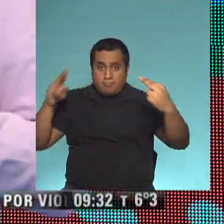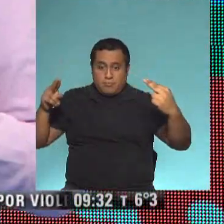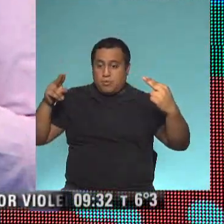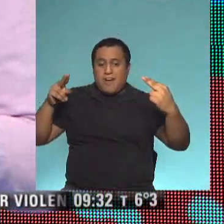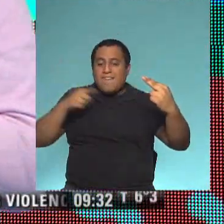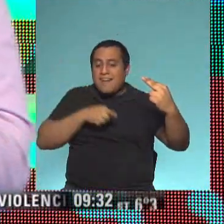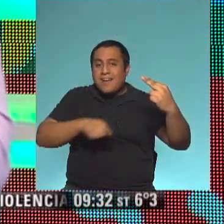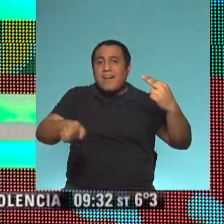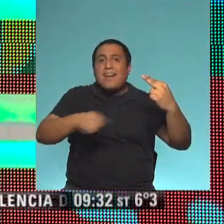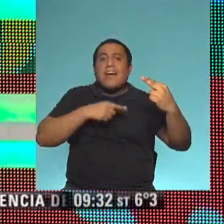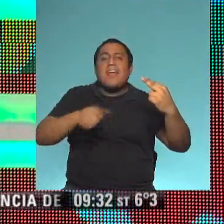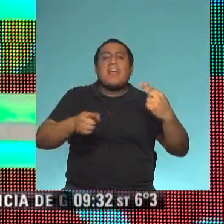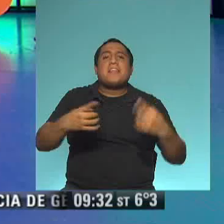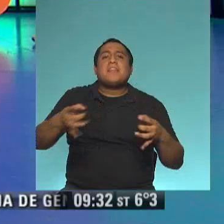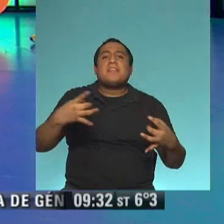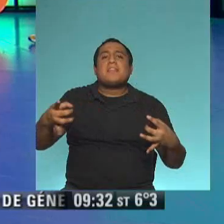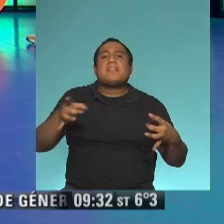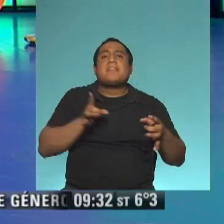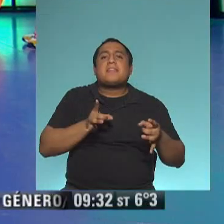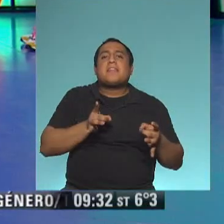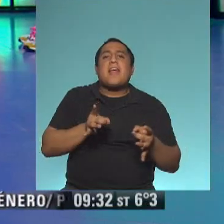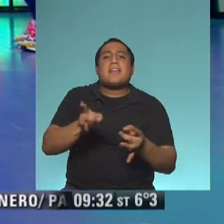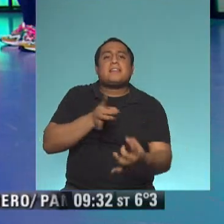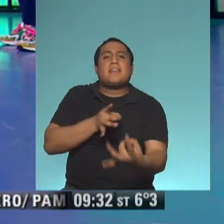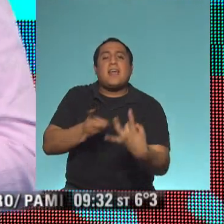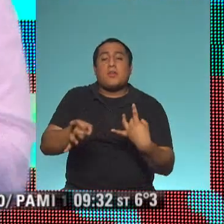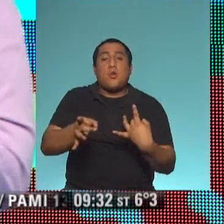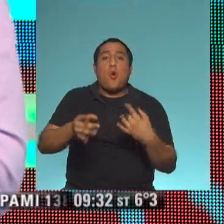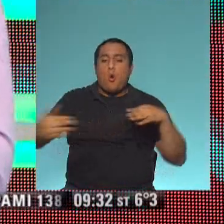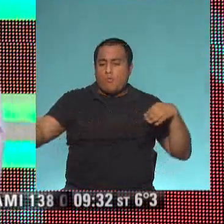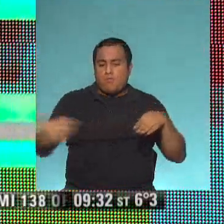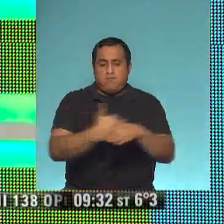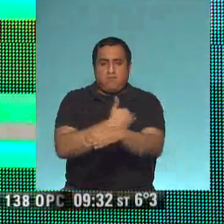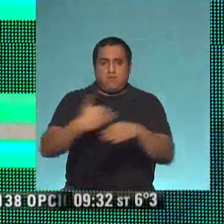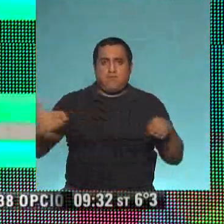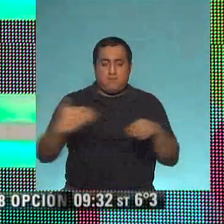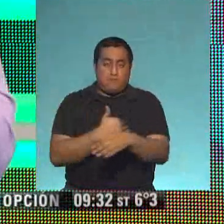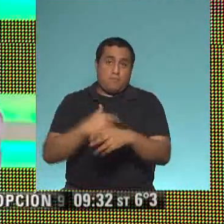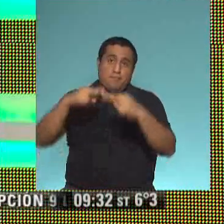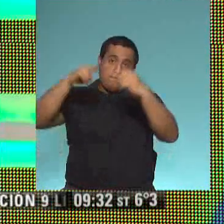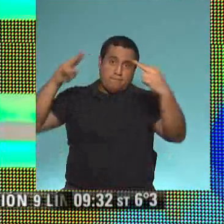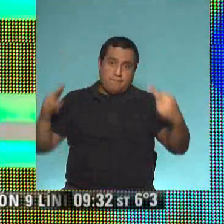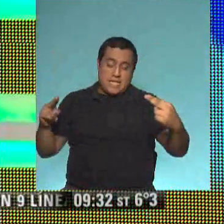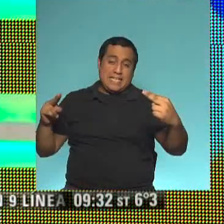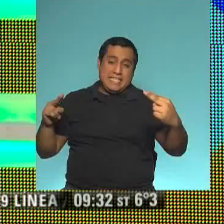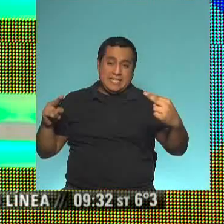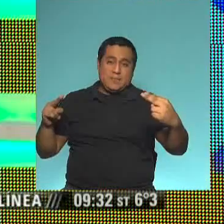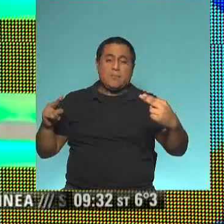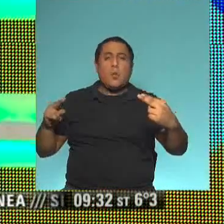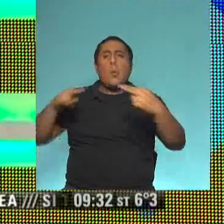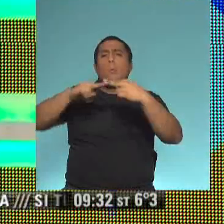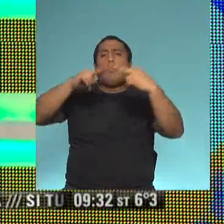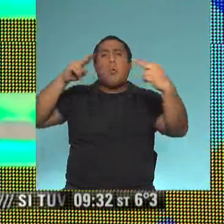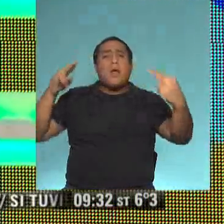tren. Sí. O también una ruta o una autopista, ¿verdad? Es verdad. Sí. Bueno, y también tenemos que tener en cuenta que los puentes